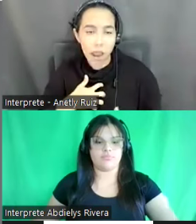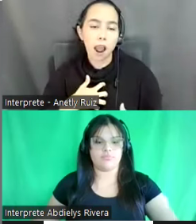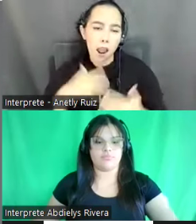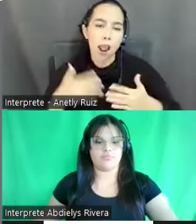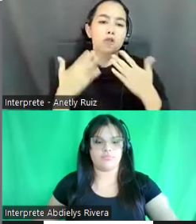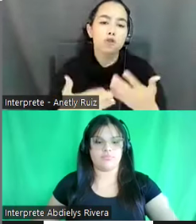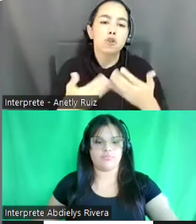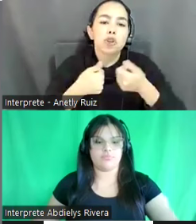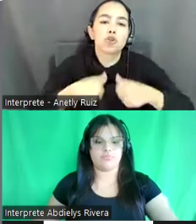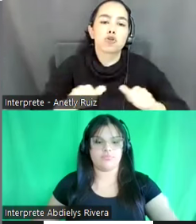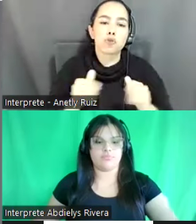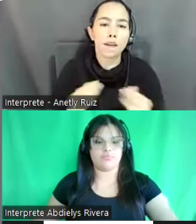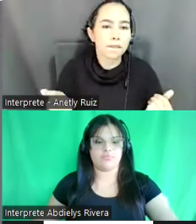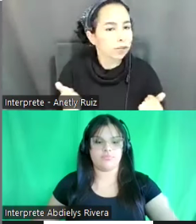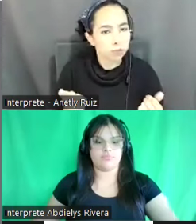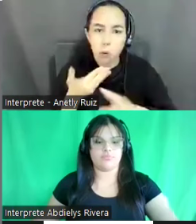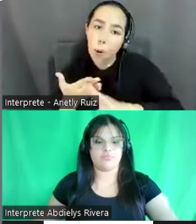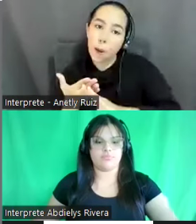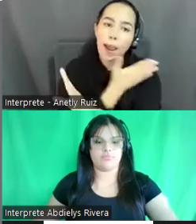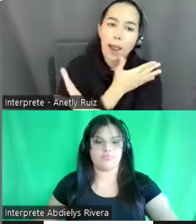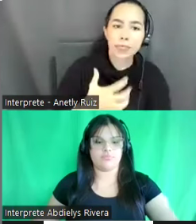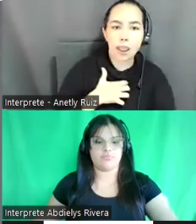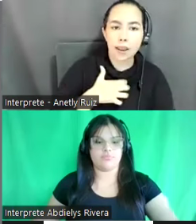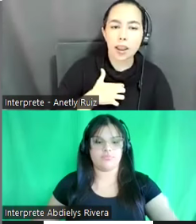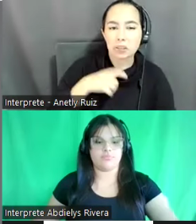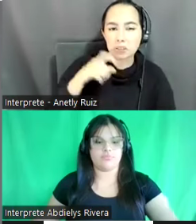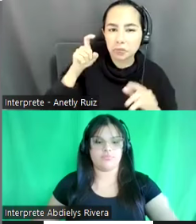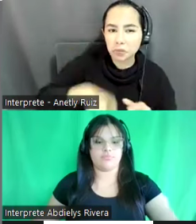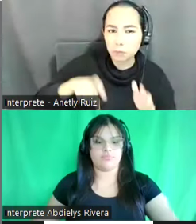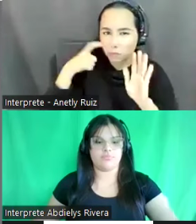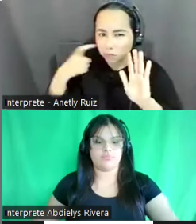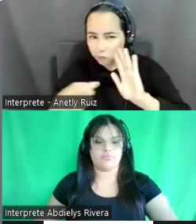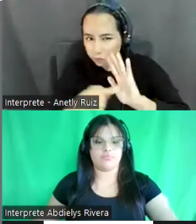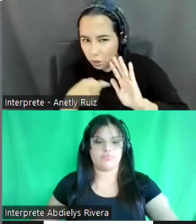que se trabaje estas situaciones en particular. Así que a mí me gustaría